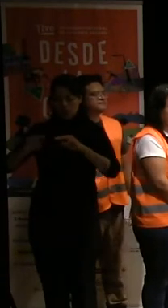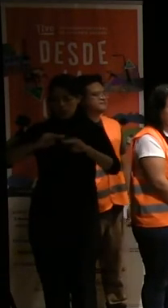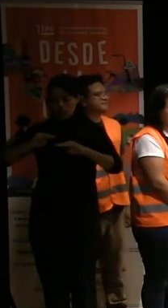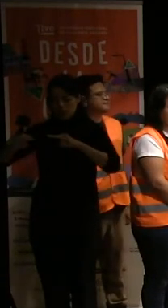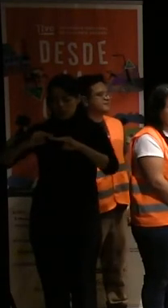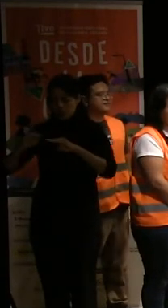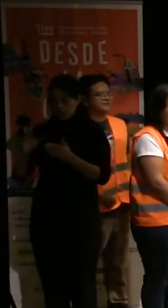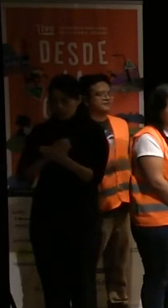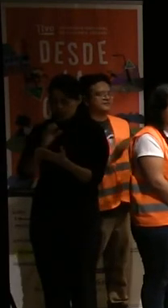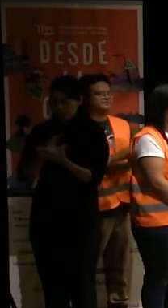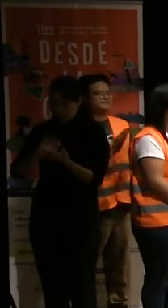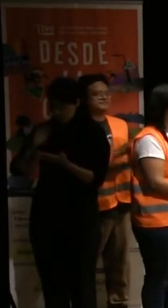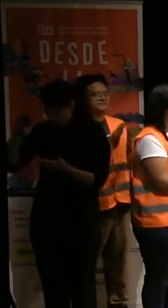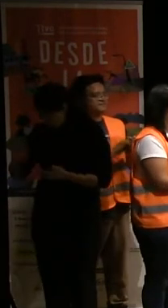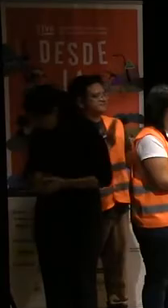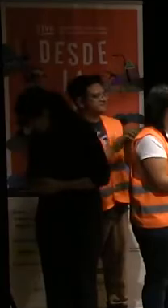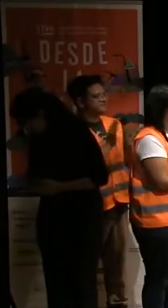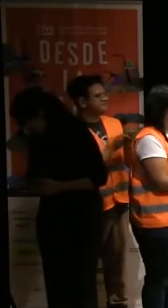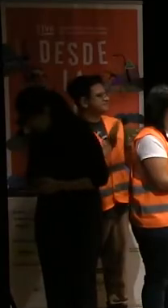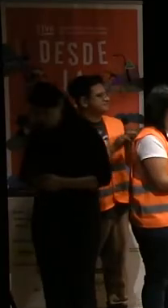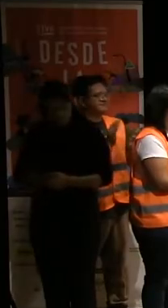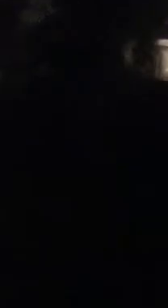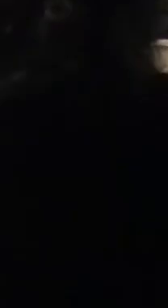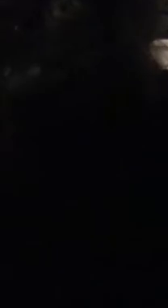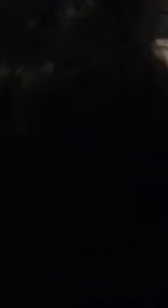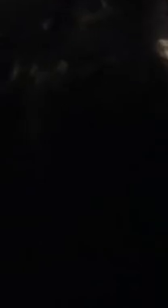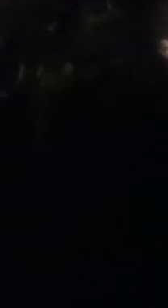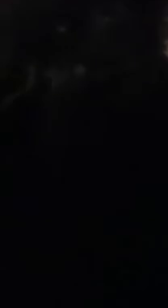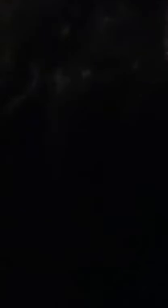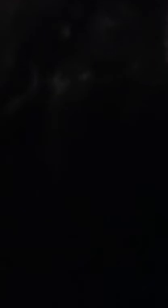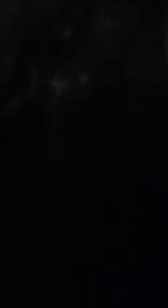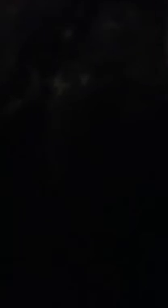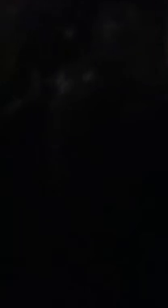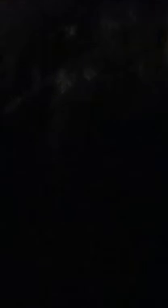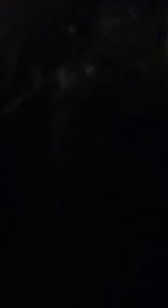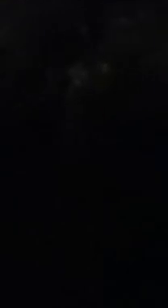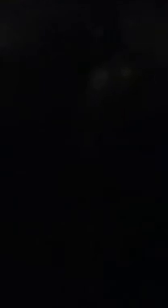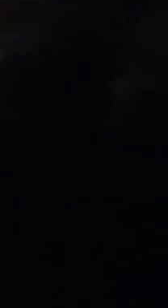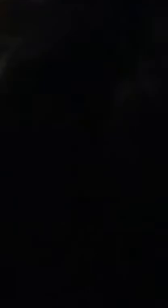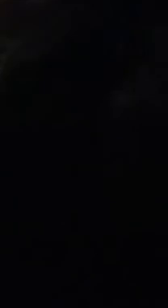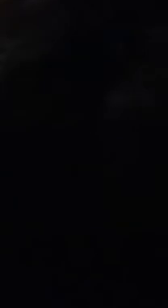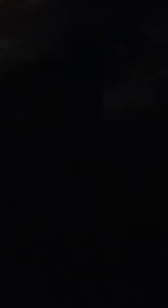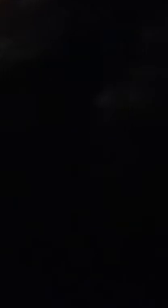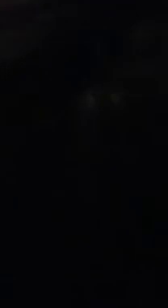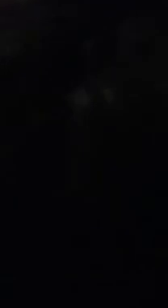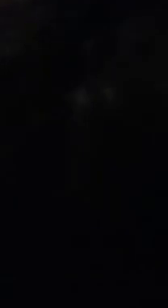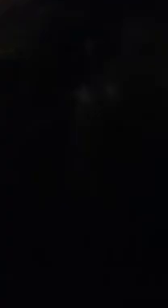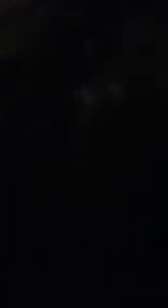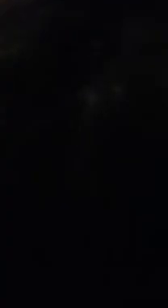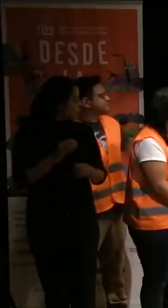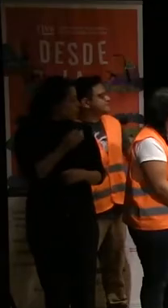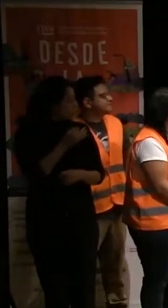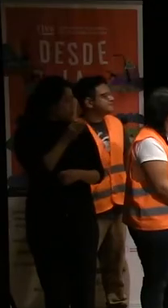urbana muchas gracias bien bueno ahora pues pasamos para abajo ya el último el momento del